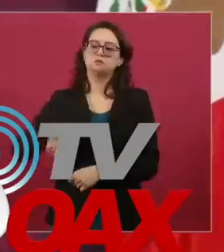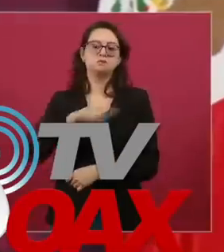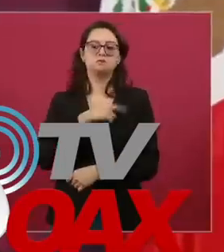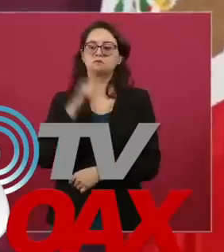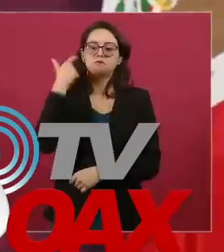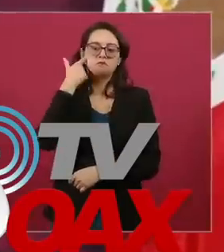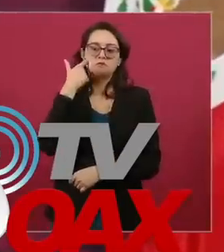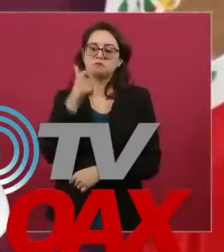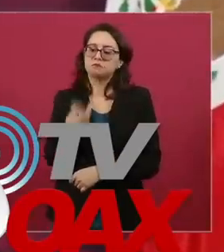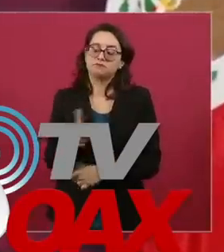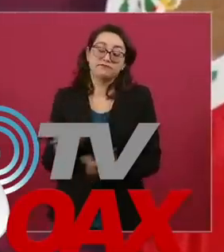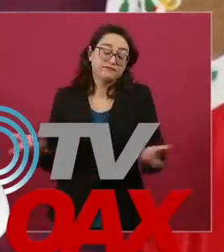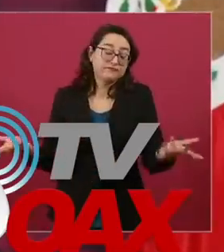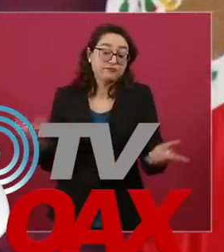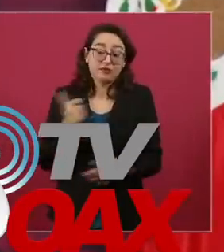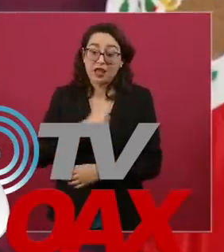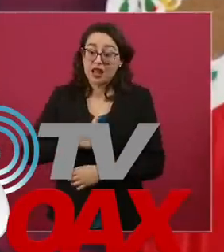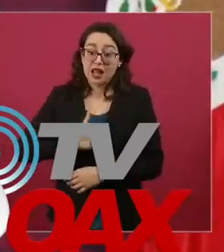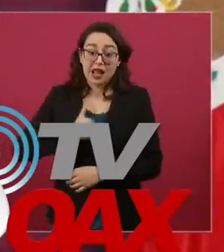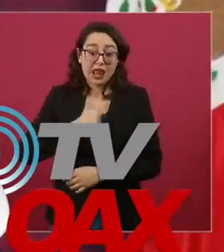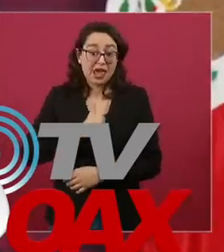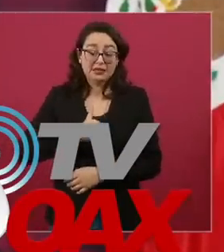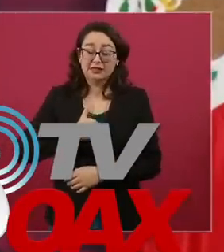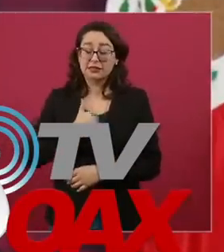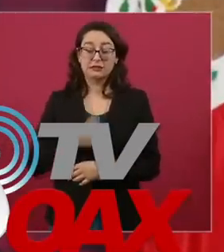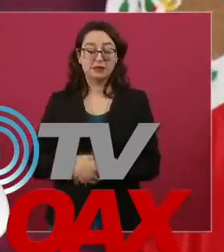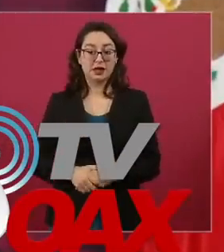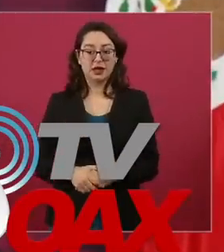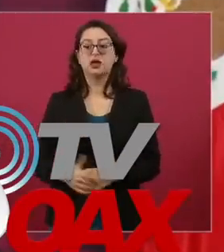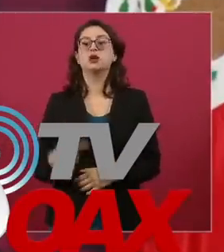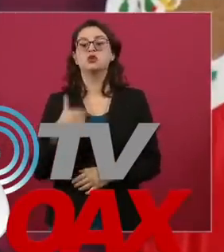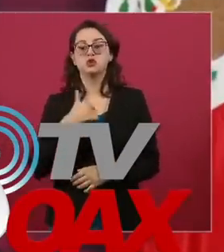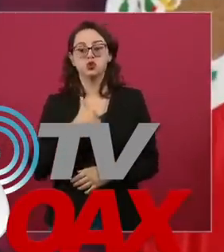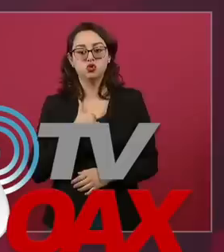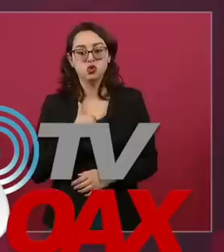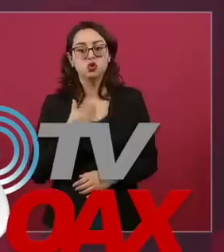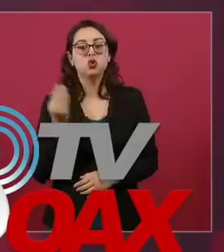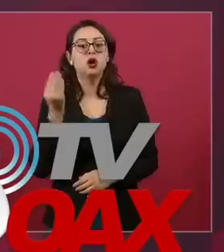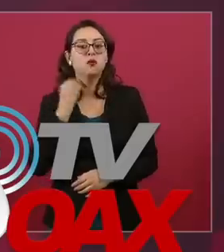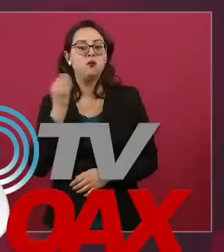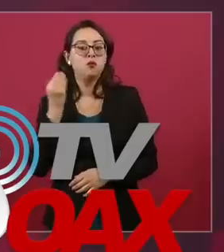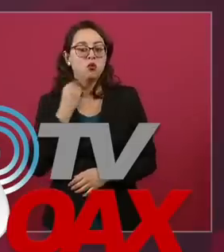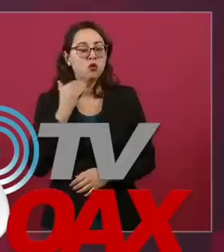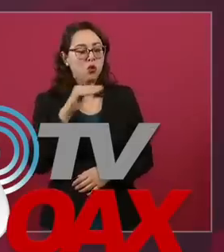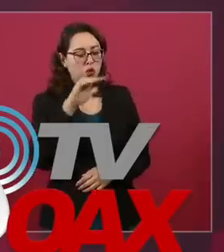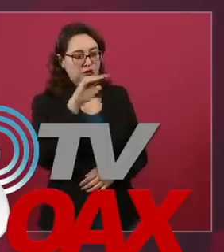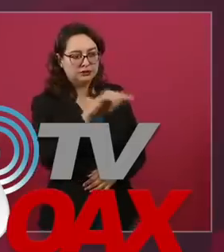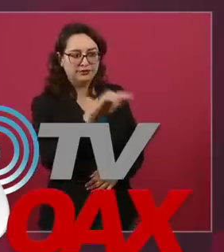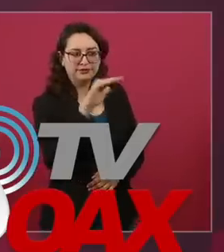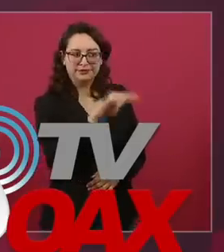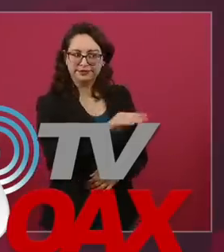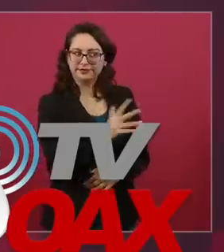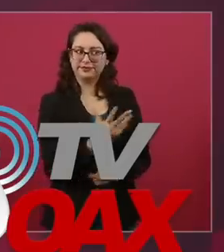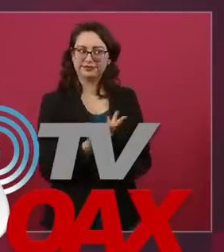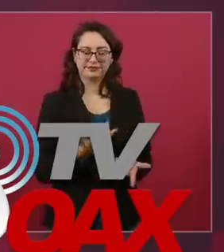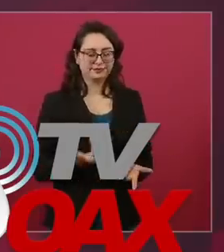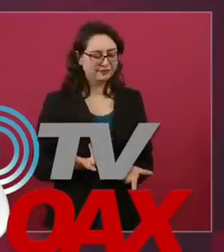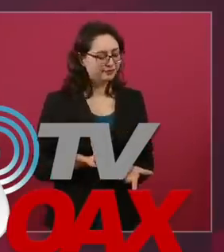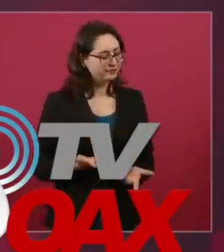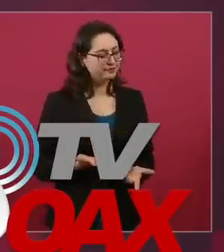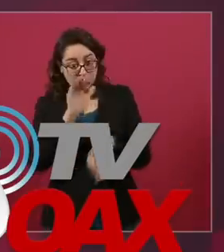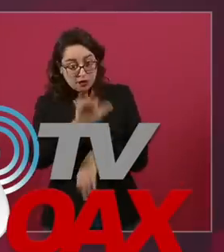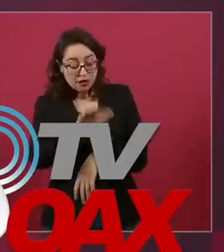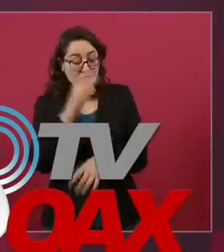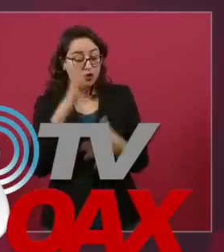Y quisimos, les hice un llamado a los abogados y a los trabajadores, y